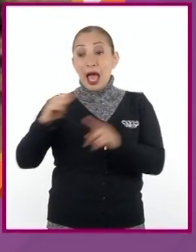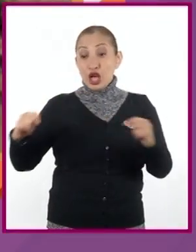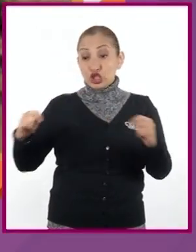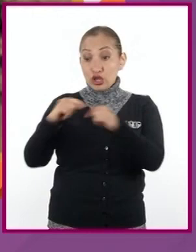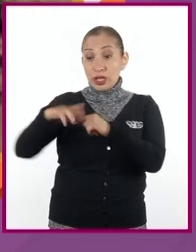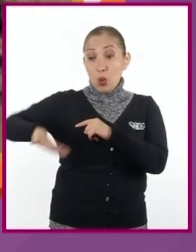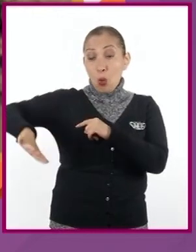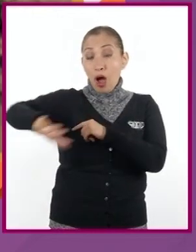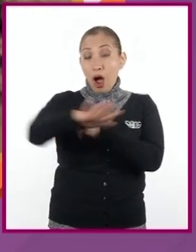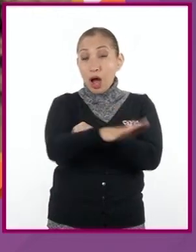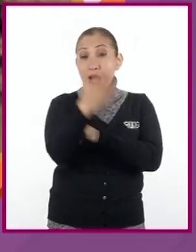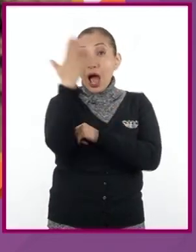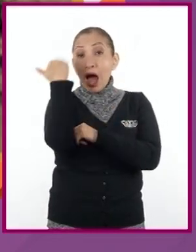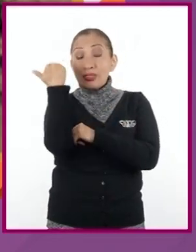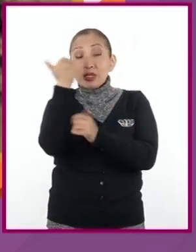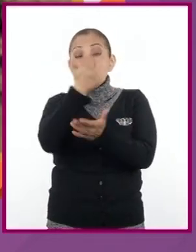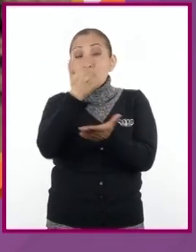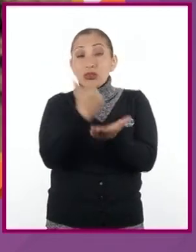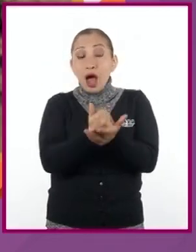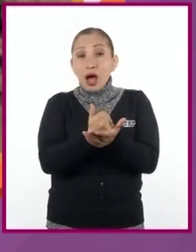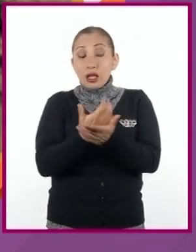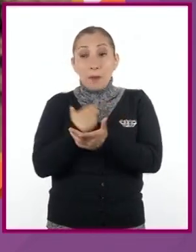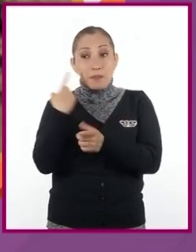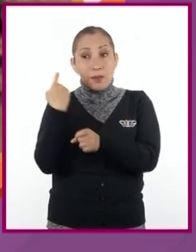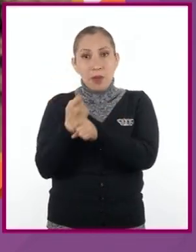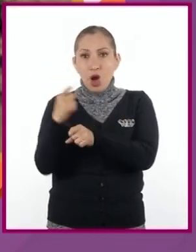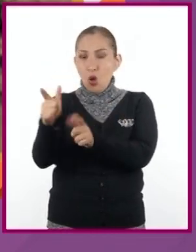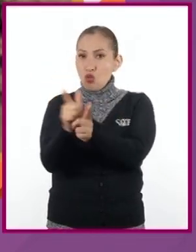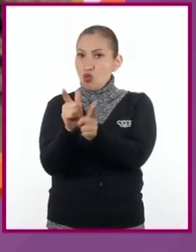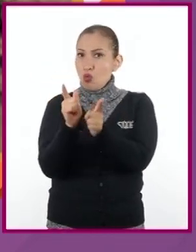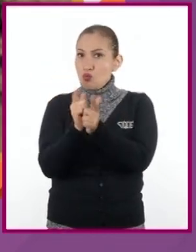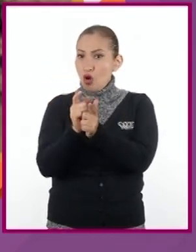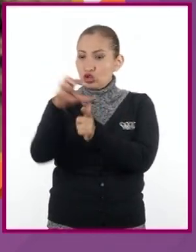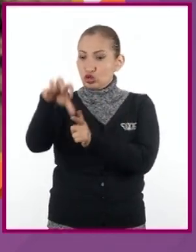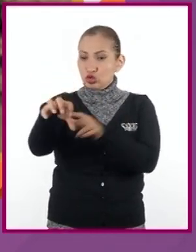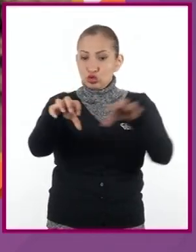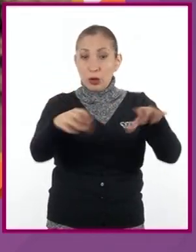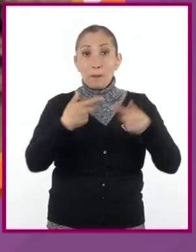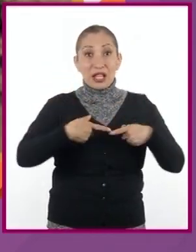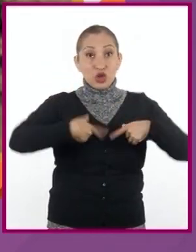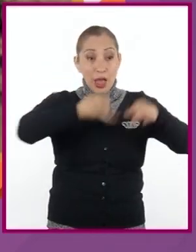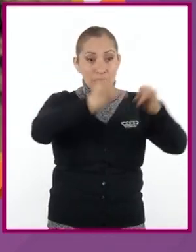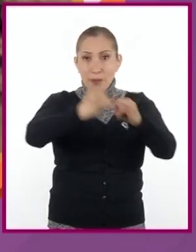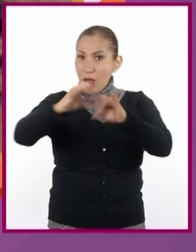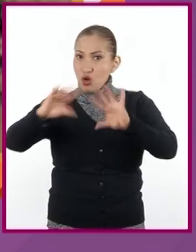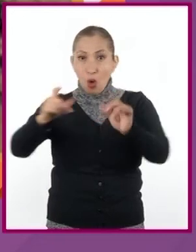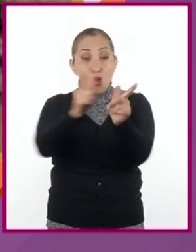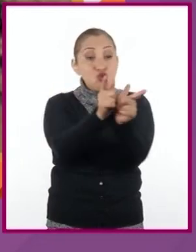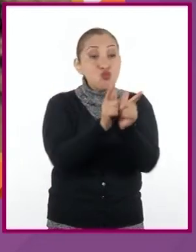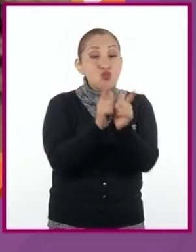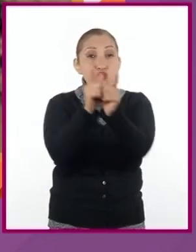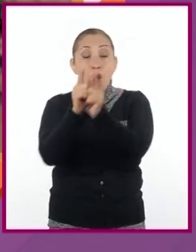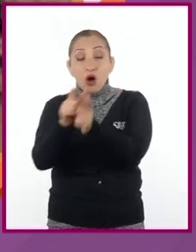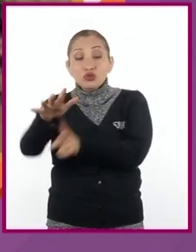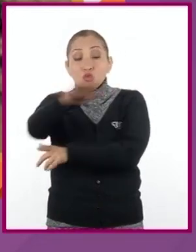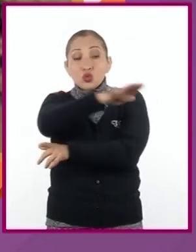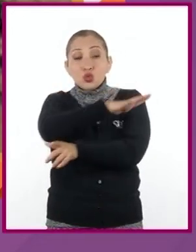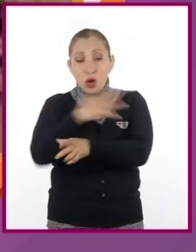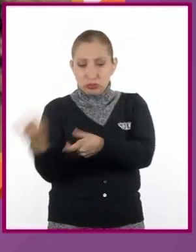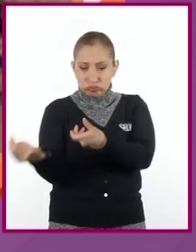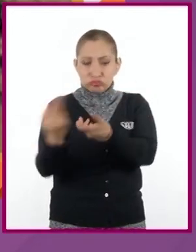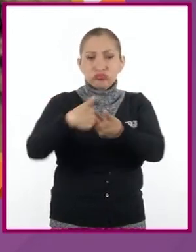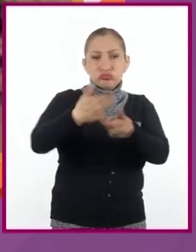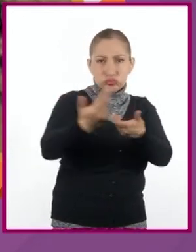una ciudad donde se privilegiaba a los grupos sociales, no a los individuos, y su sociedad era